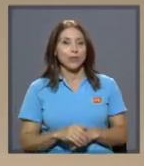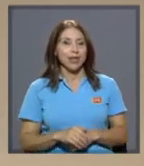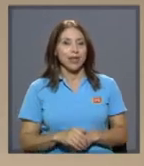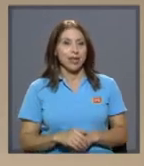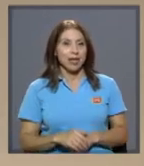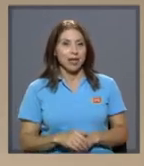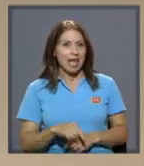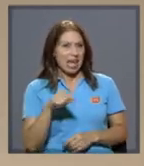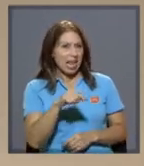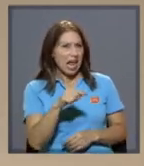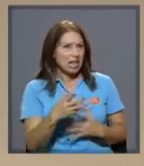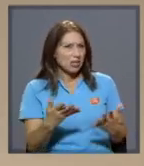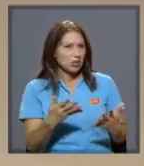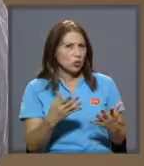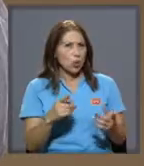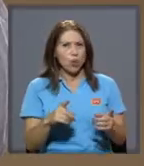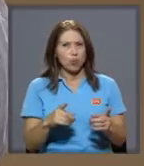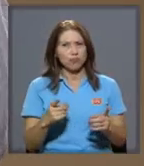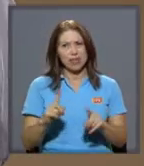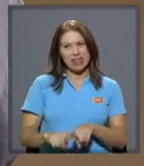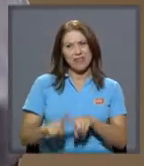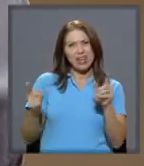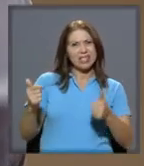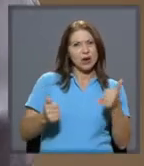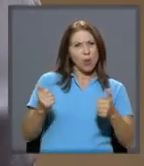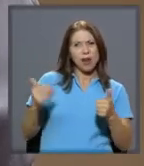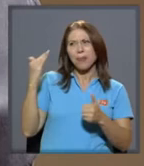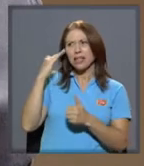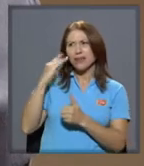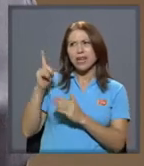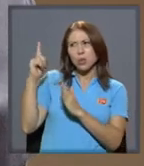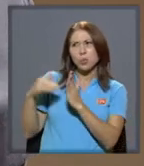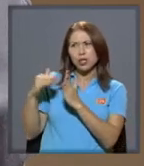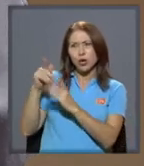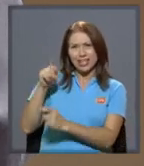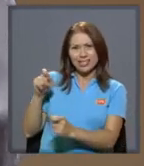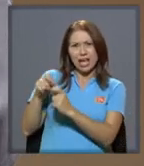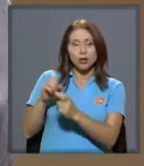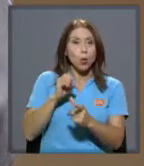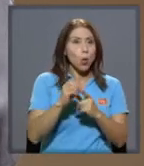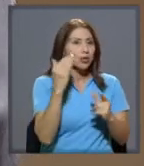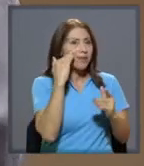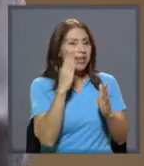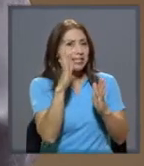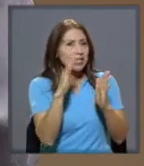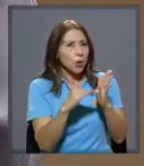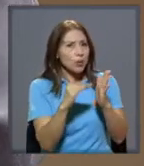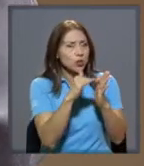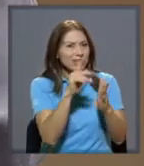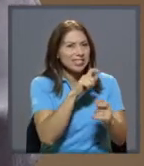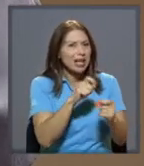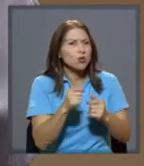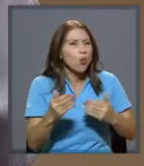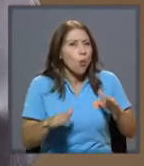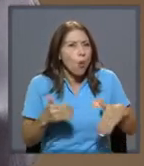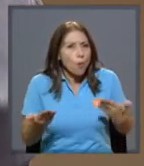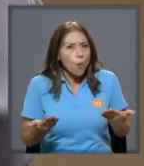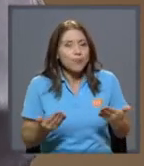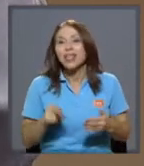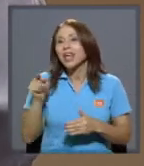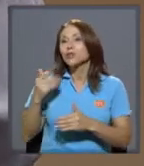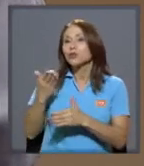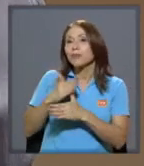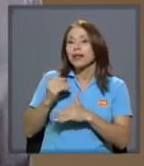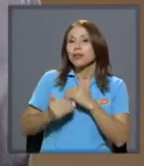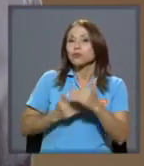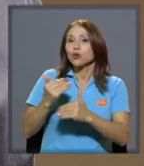¿era eso o cuál es la diferencia? Si me permiten, eso es parte de los procesos demográficos que ha tenido Costa Rica. Costa Rica en